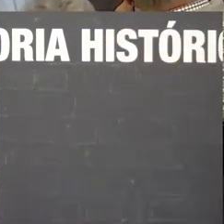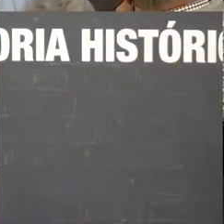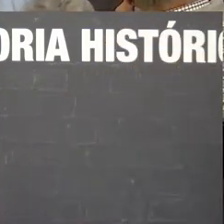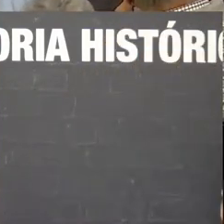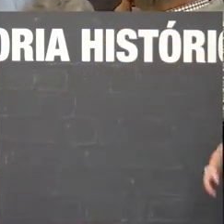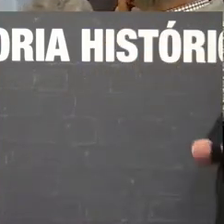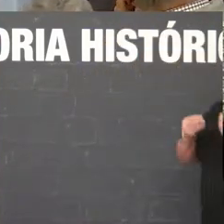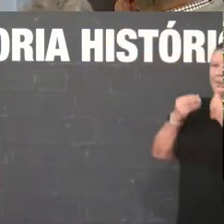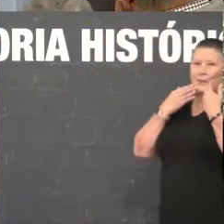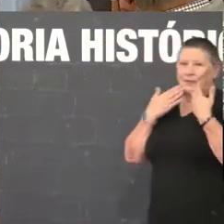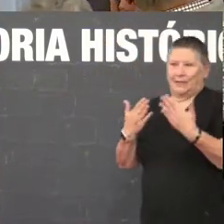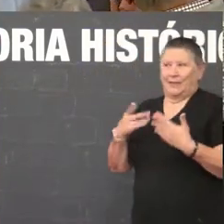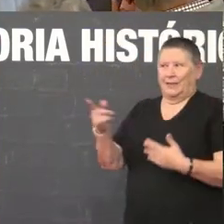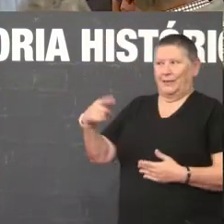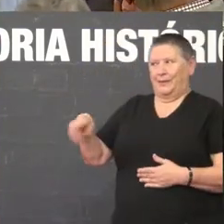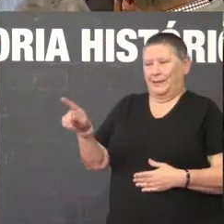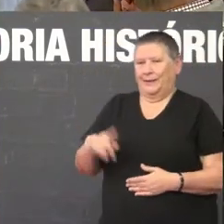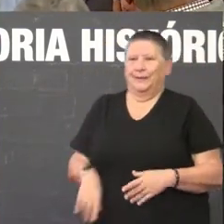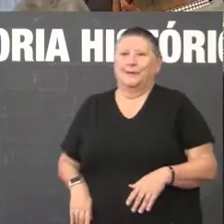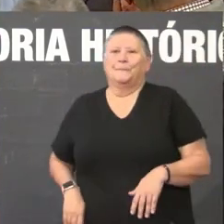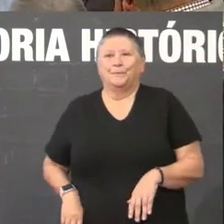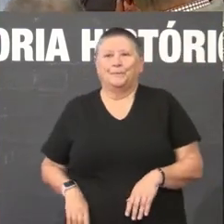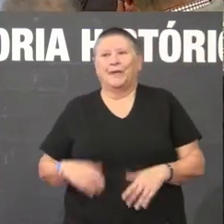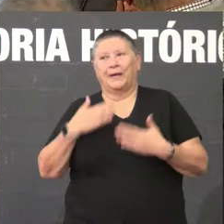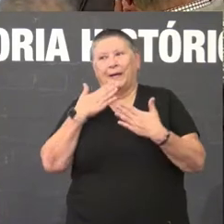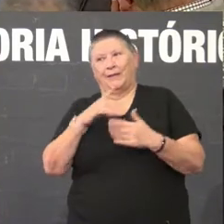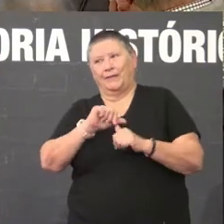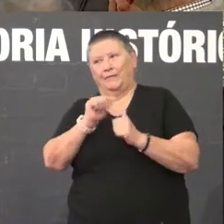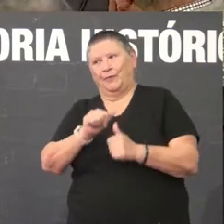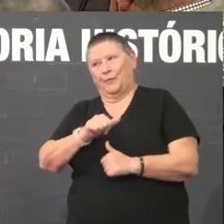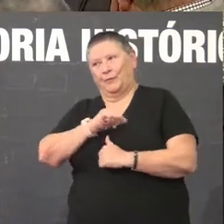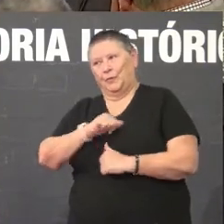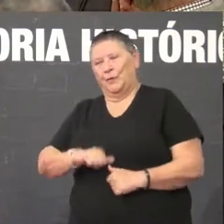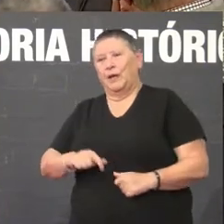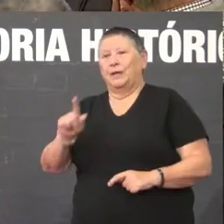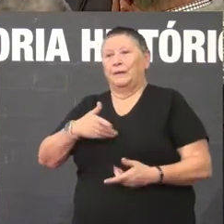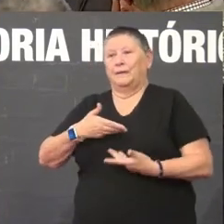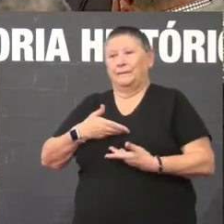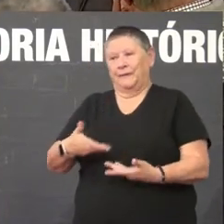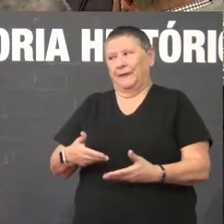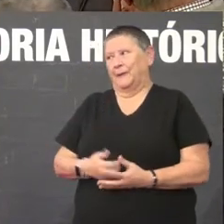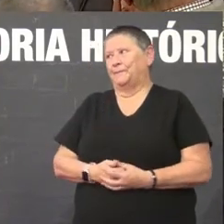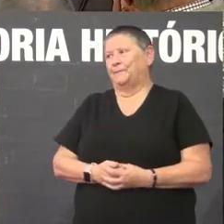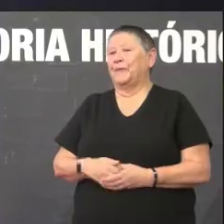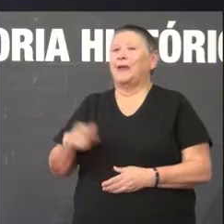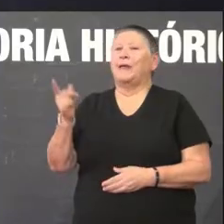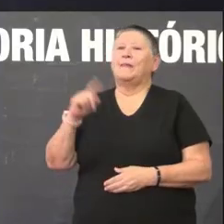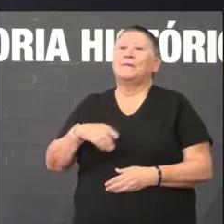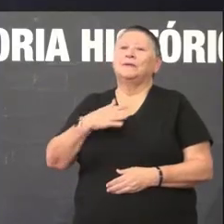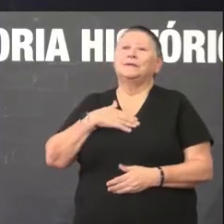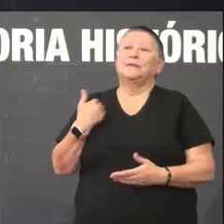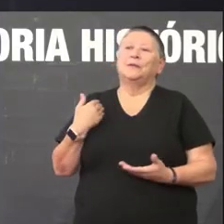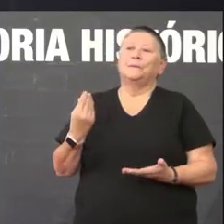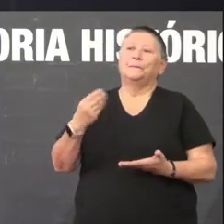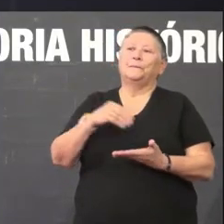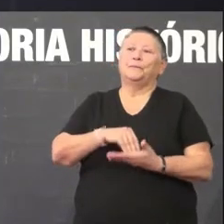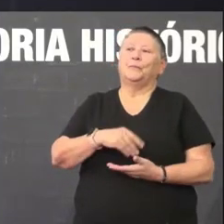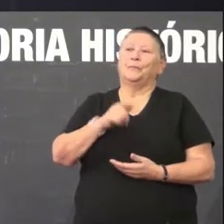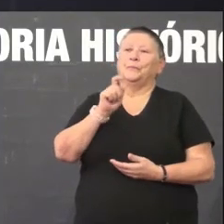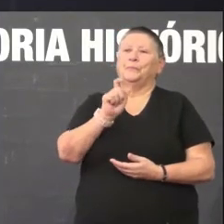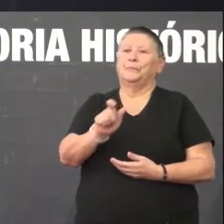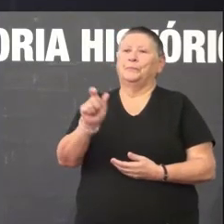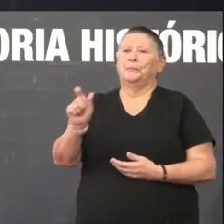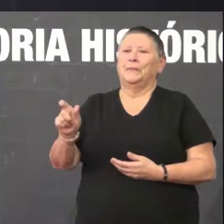gracias, obrigada polo convite. E quero lles adicar ademais as palabras que